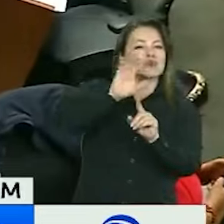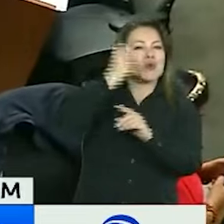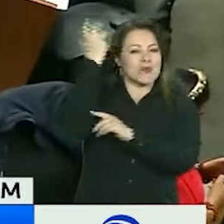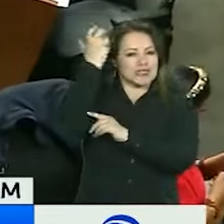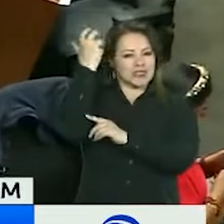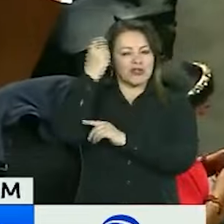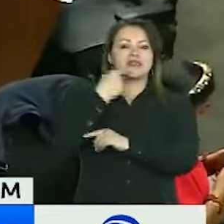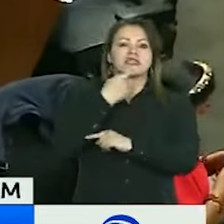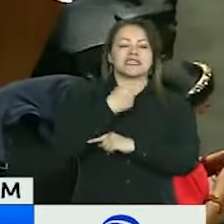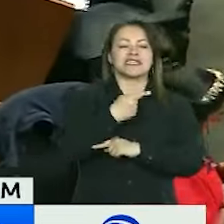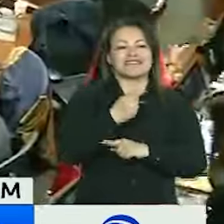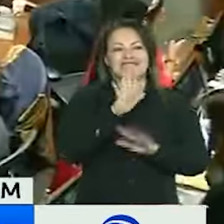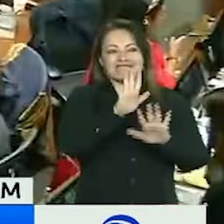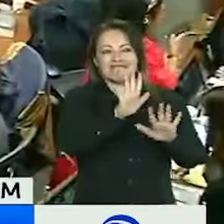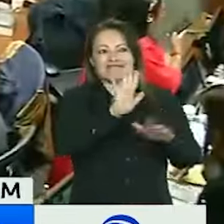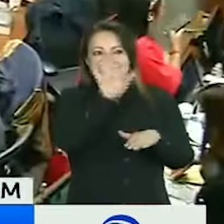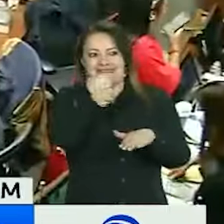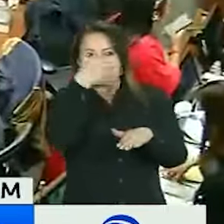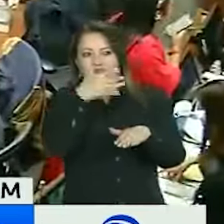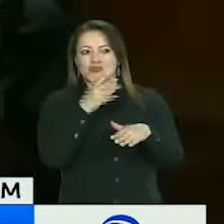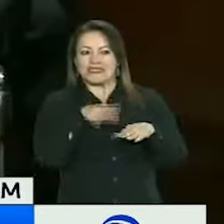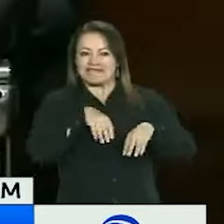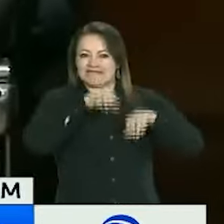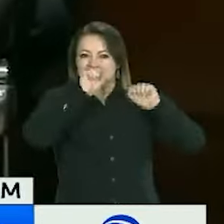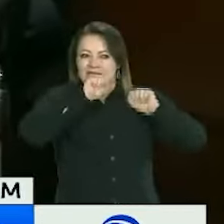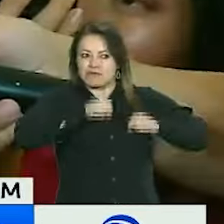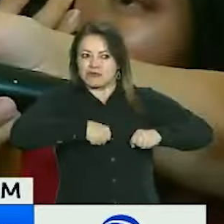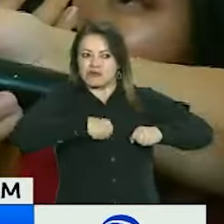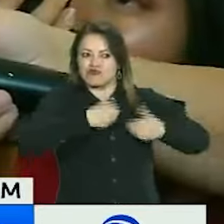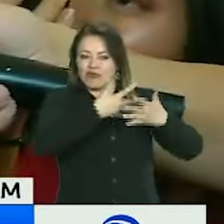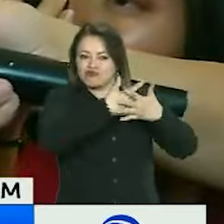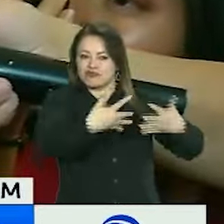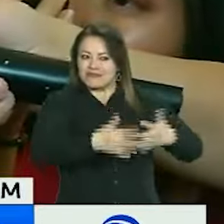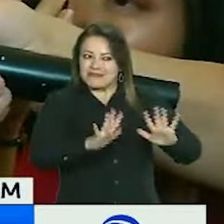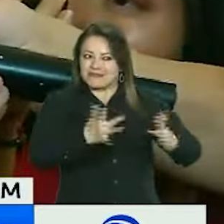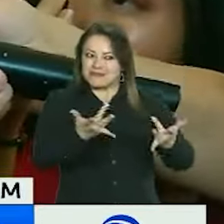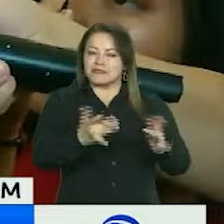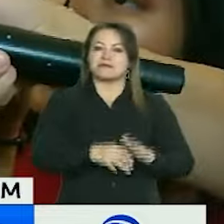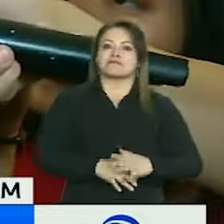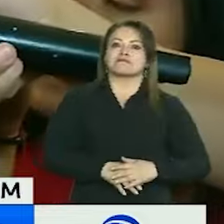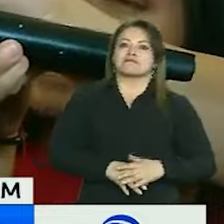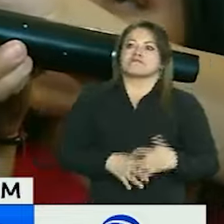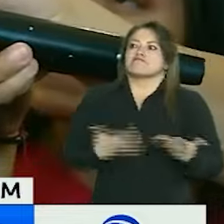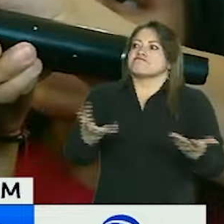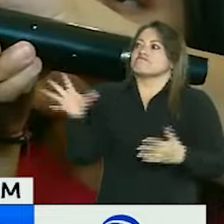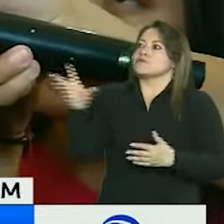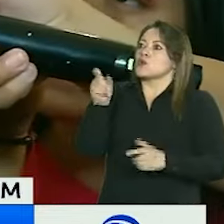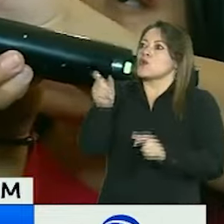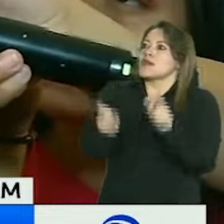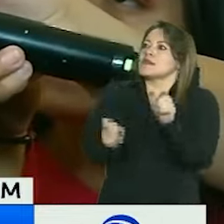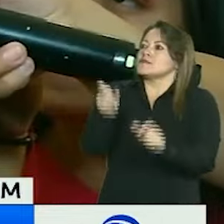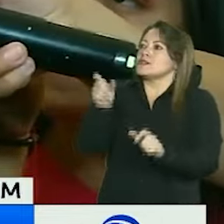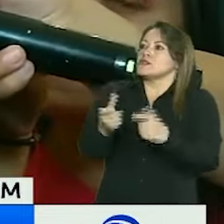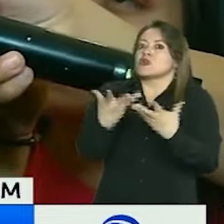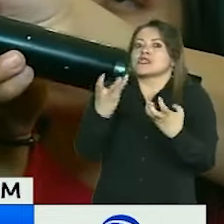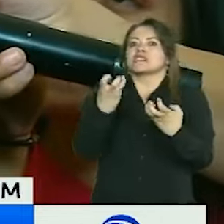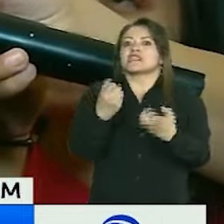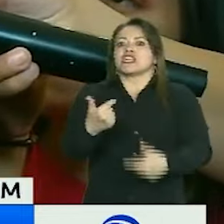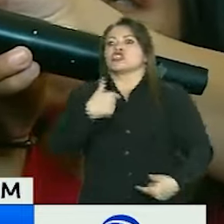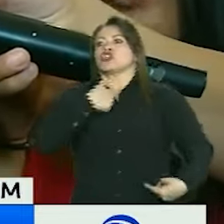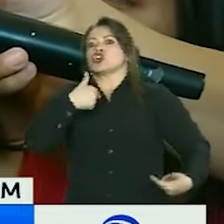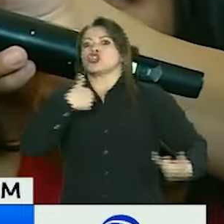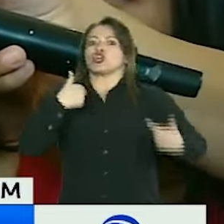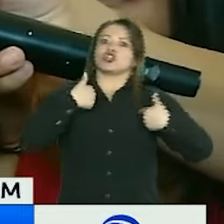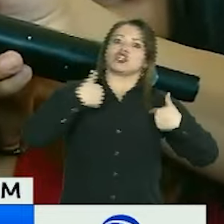texto, pese a la estrategia de la oposición de romper el quórum. Todo el mundo está jugando a protagonismos, a